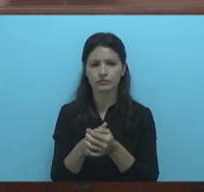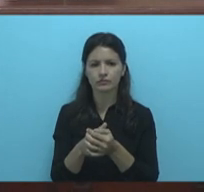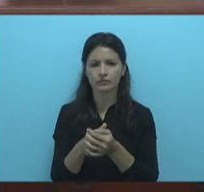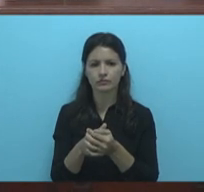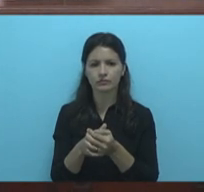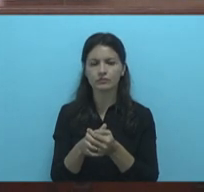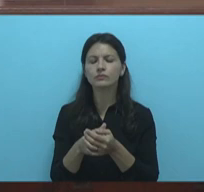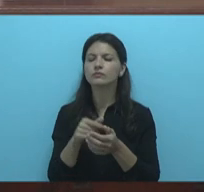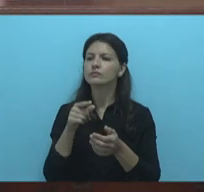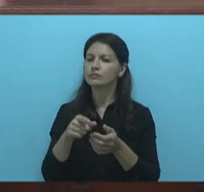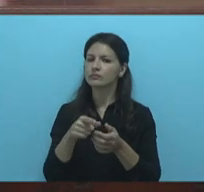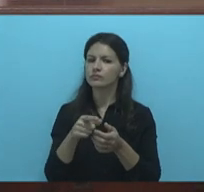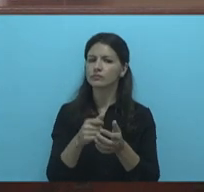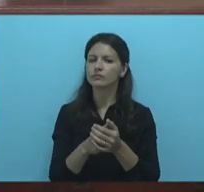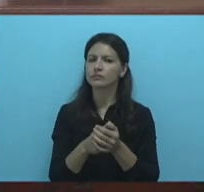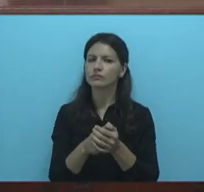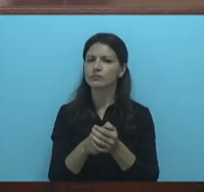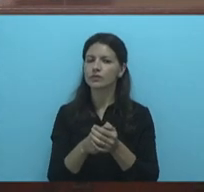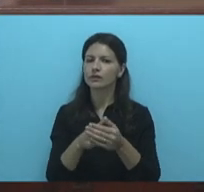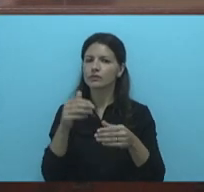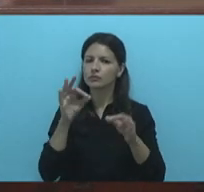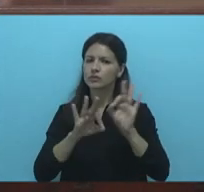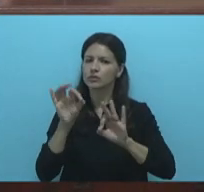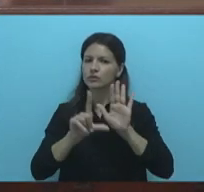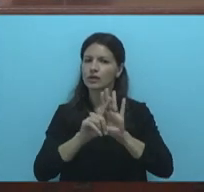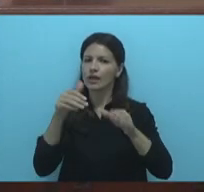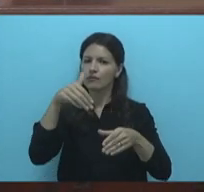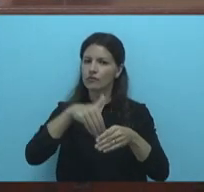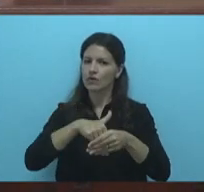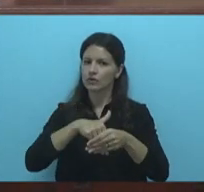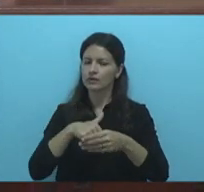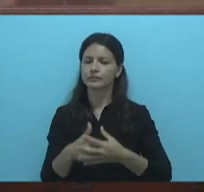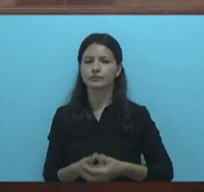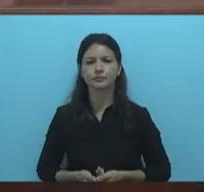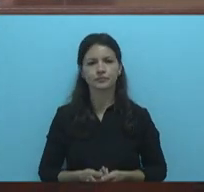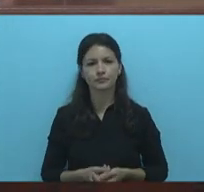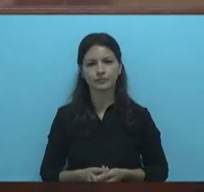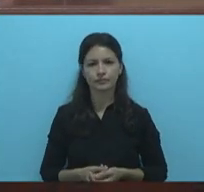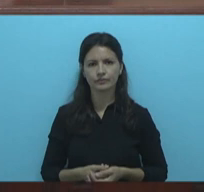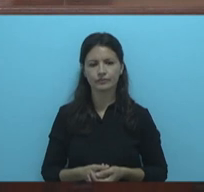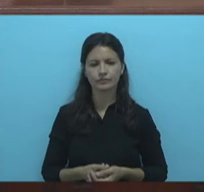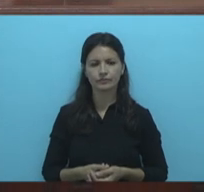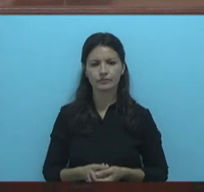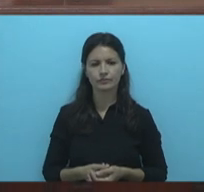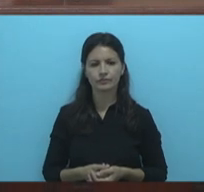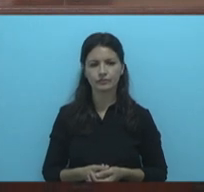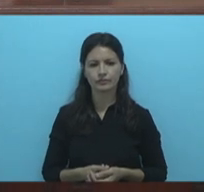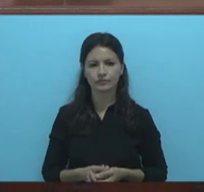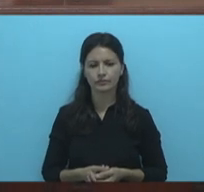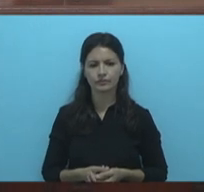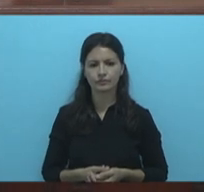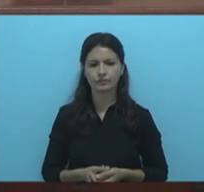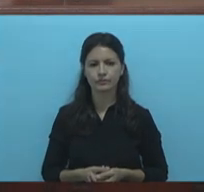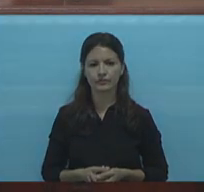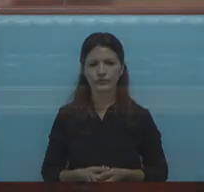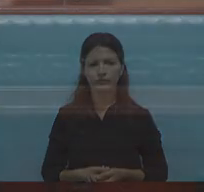Voy a poner a consideración el dictamen de la Comisión de Asuntos Constitucionales y Legislación General. Se vota el proyecto de ley en general.